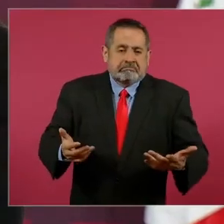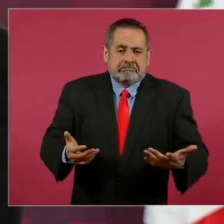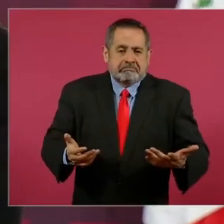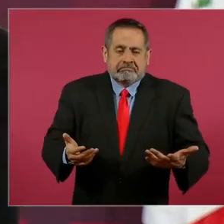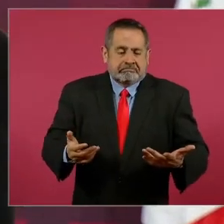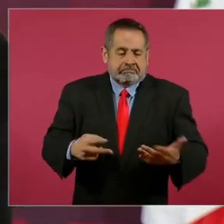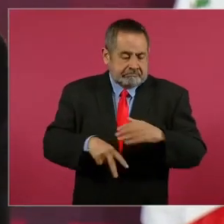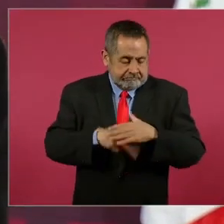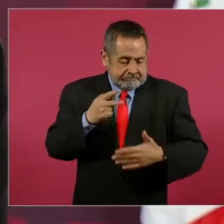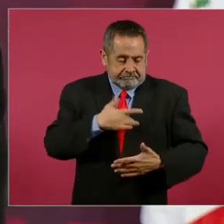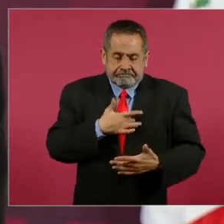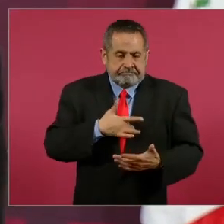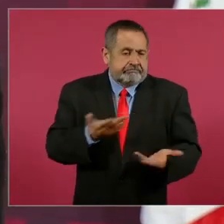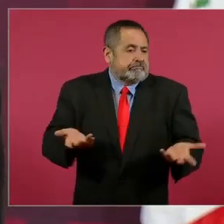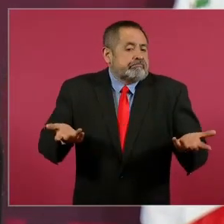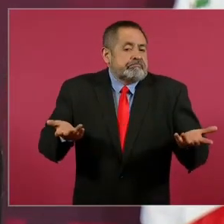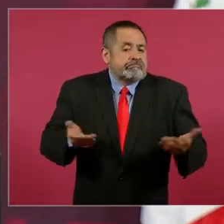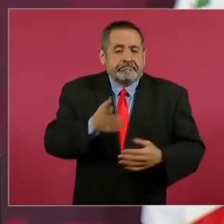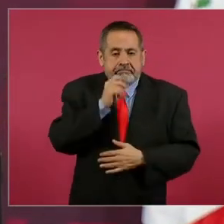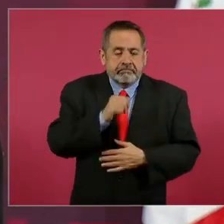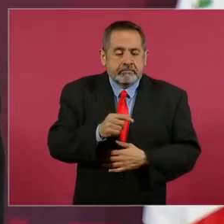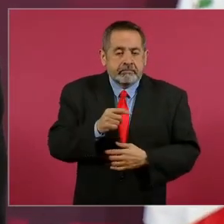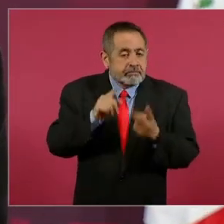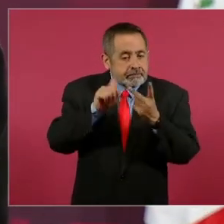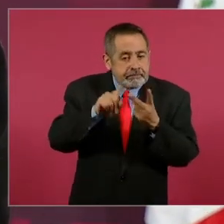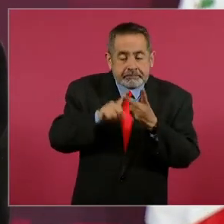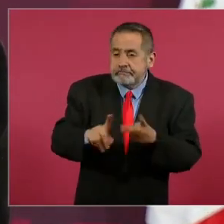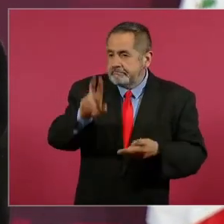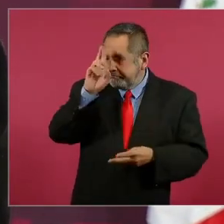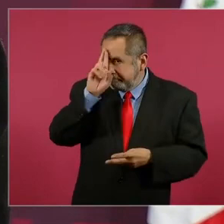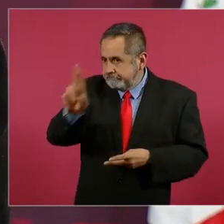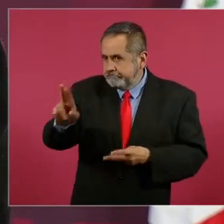se le tiene que tener respeto.